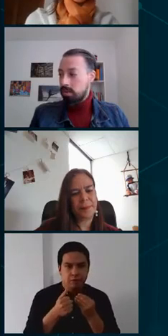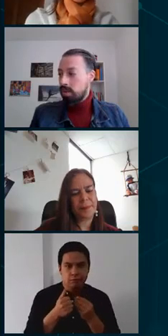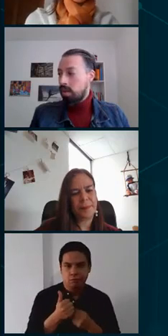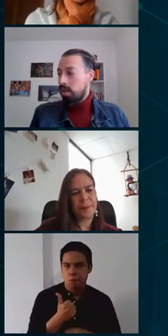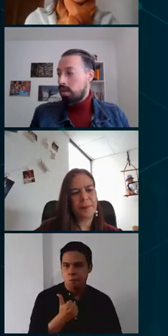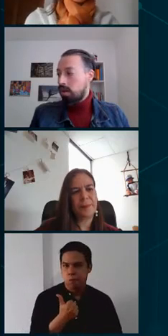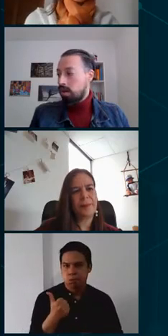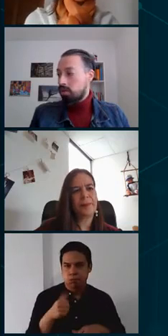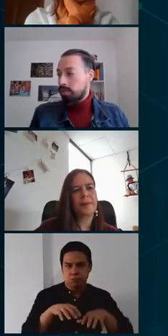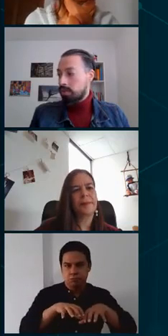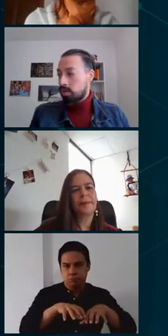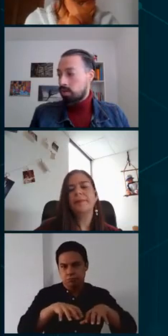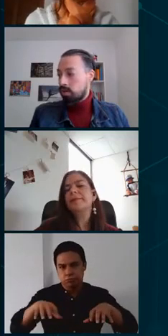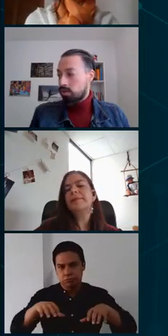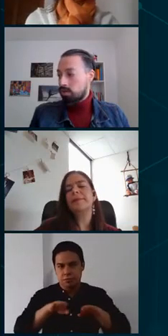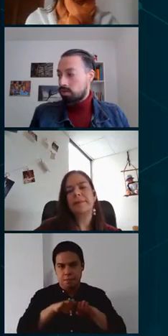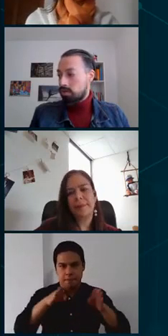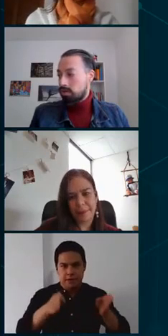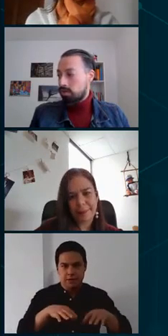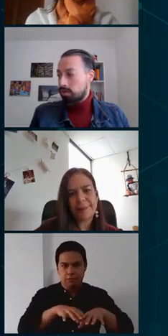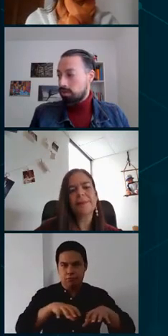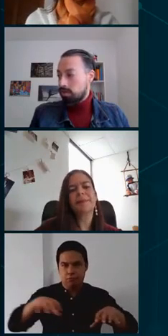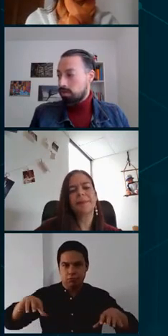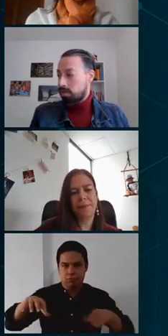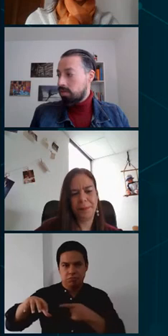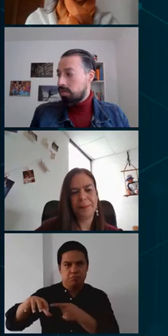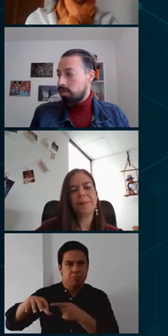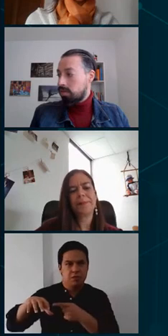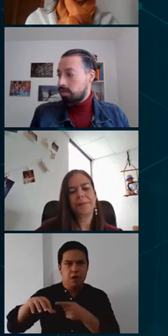respetando los protocolos.